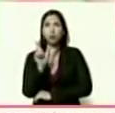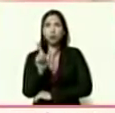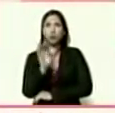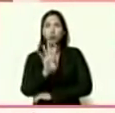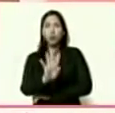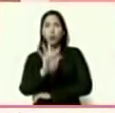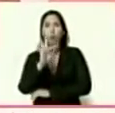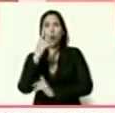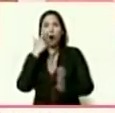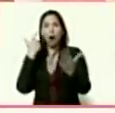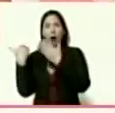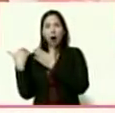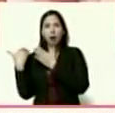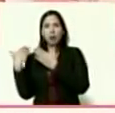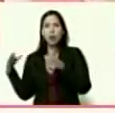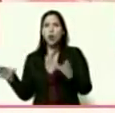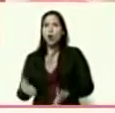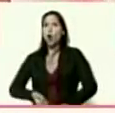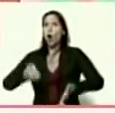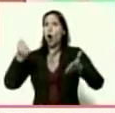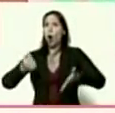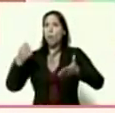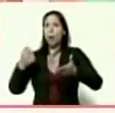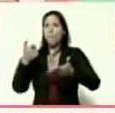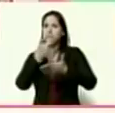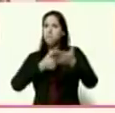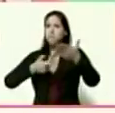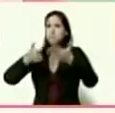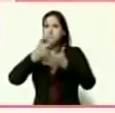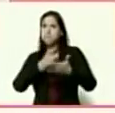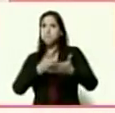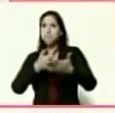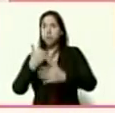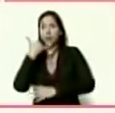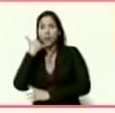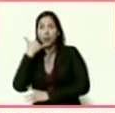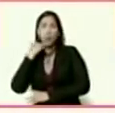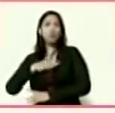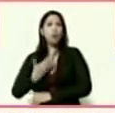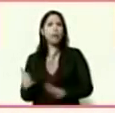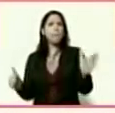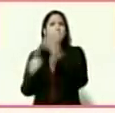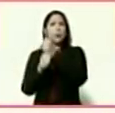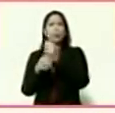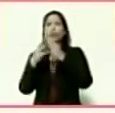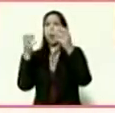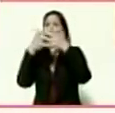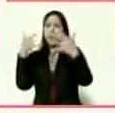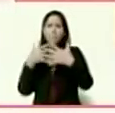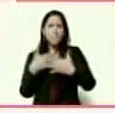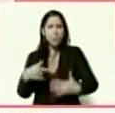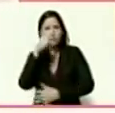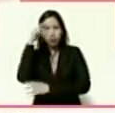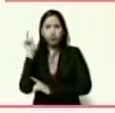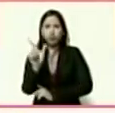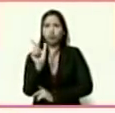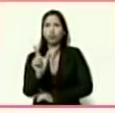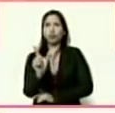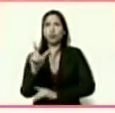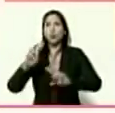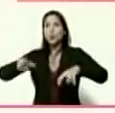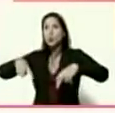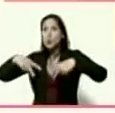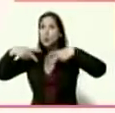4F. Aquí está el combo militante. ¿Quién escanea esto aquí? Con su teléfono puede encontrar todos los documentos del partido